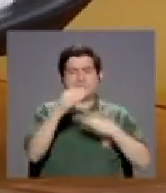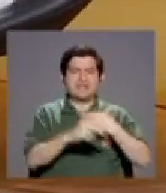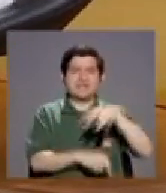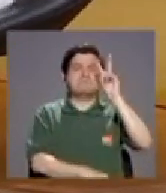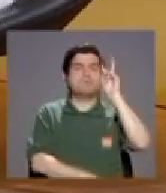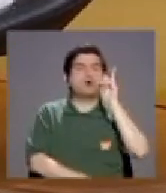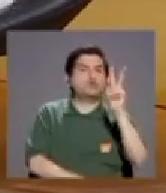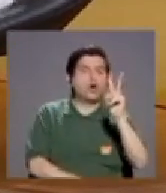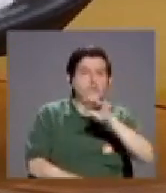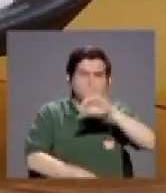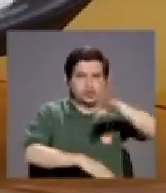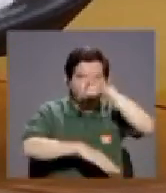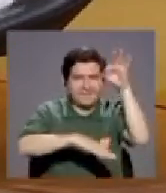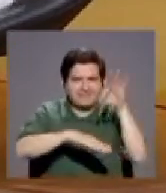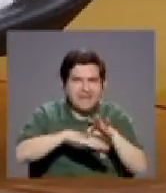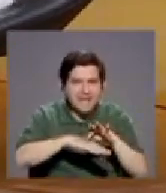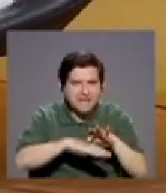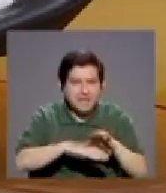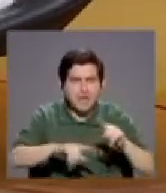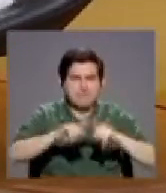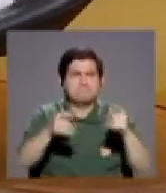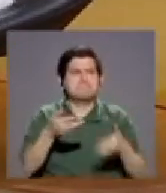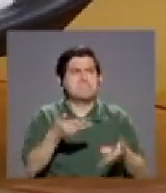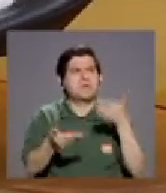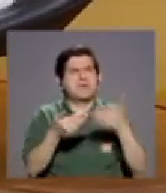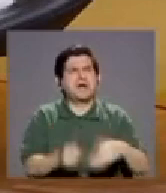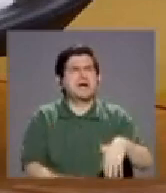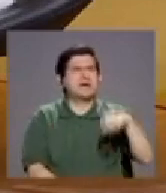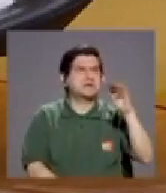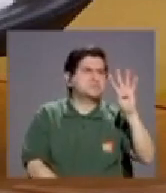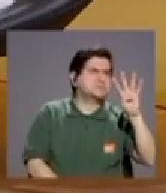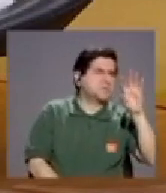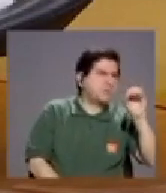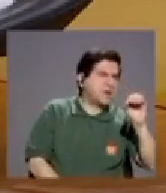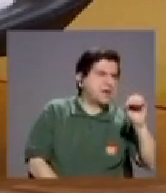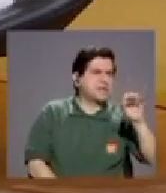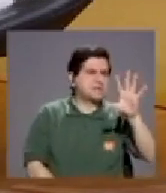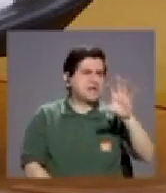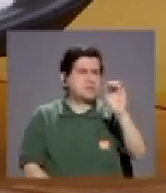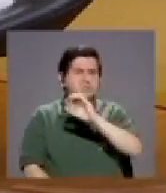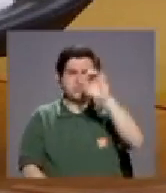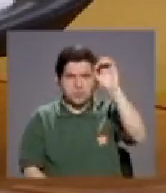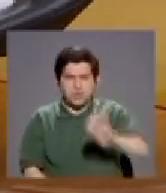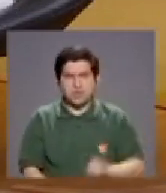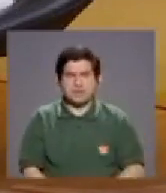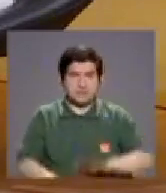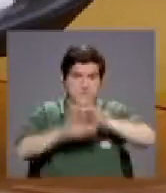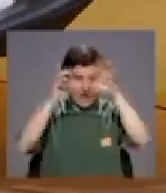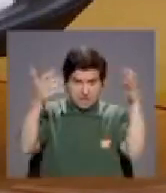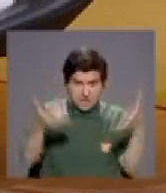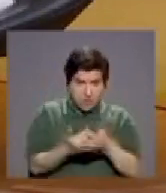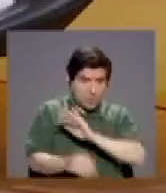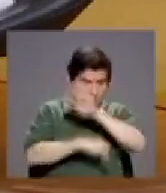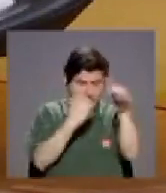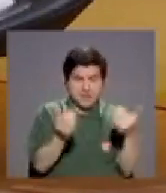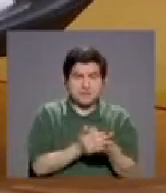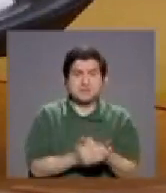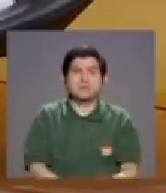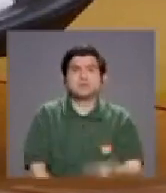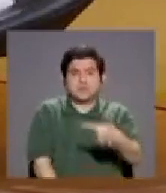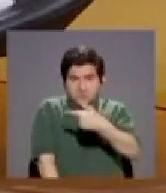dengue. Sin embargo, la protección es cercana a un 40-50% y globalmente toda la vacuna